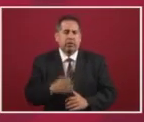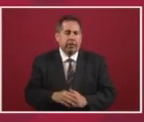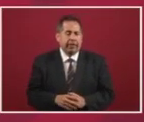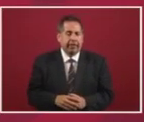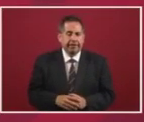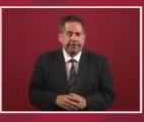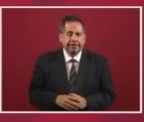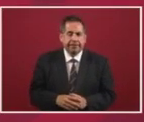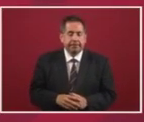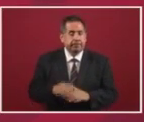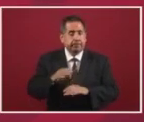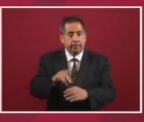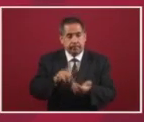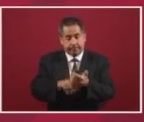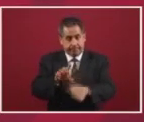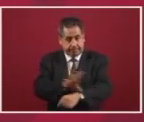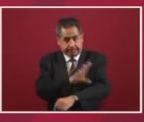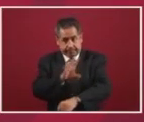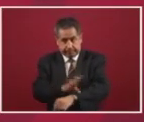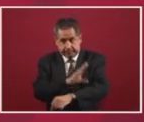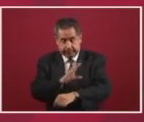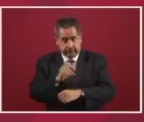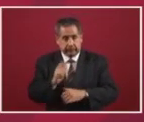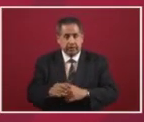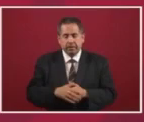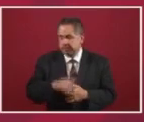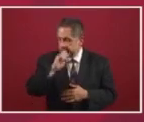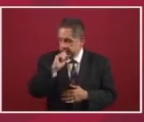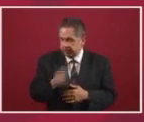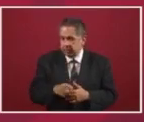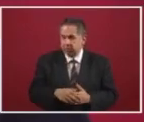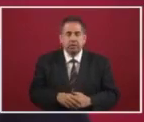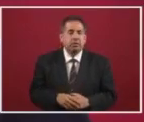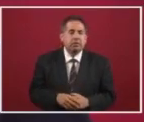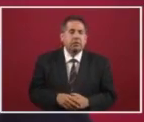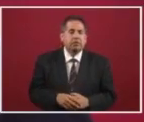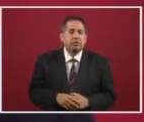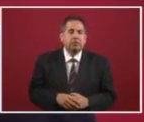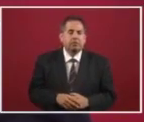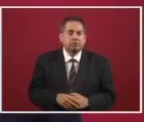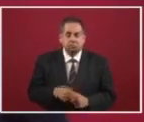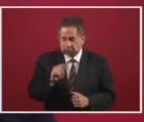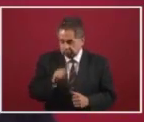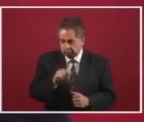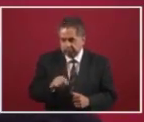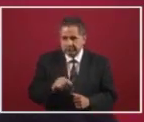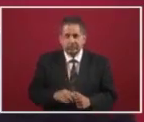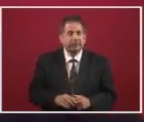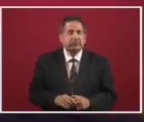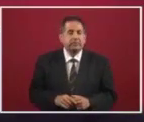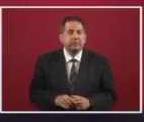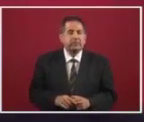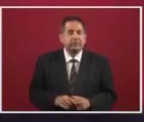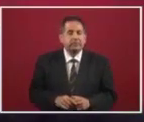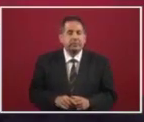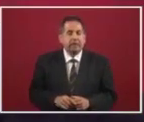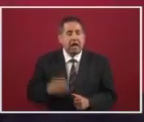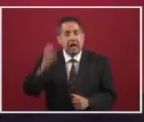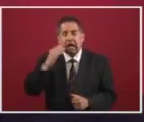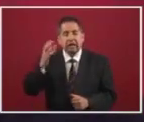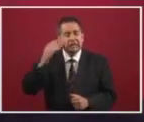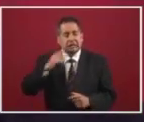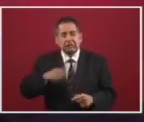En el caso de la industria eléctrica, lo mismo. Ahí se